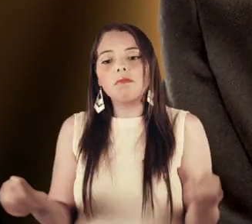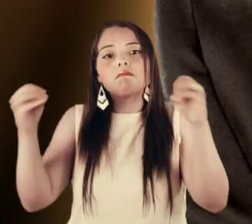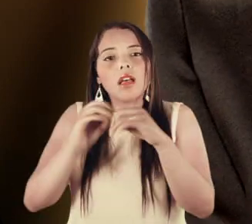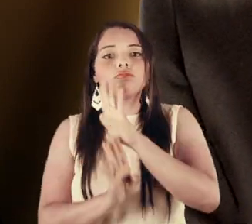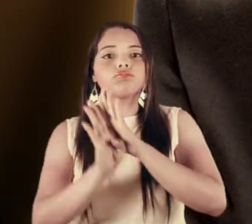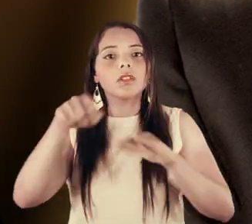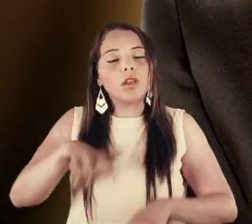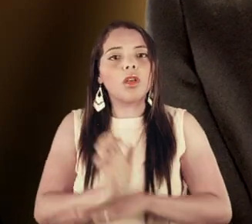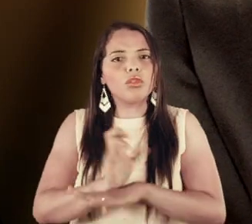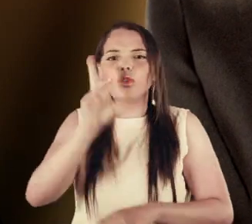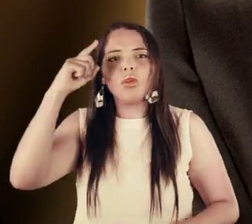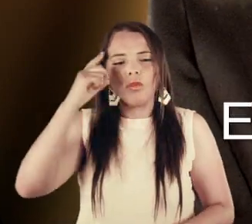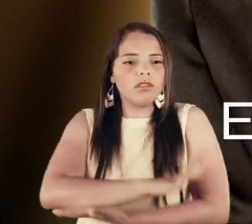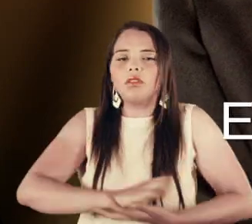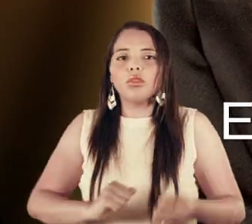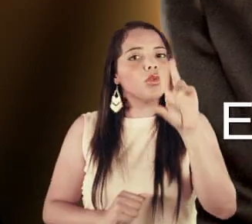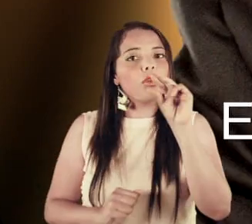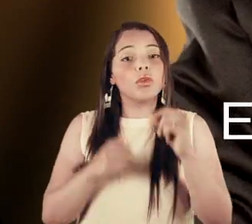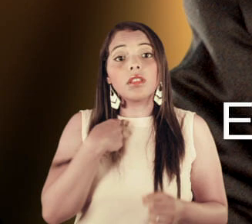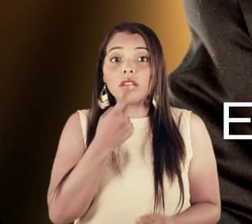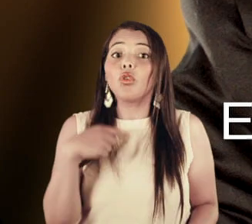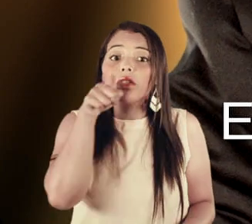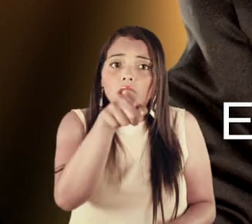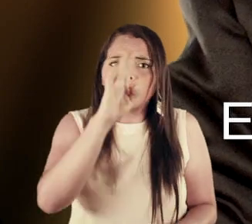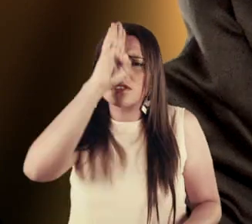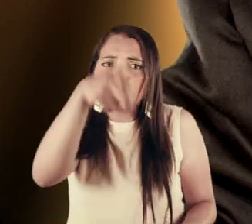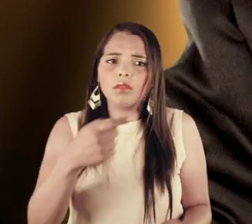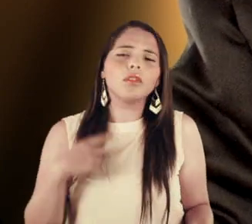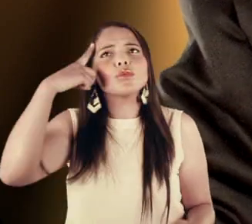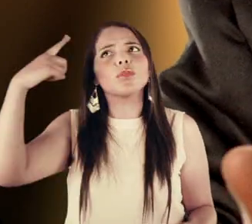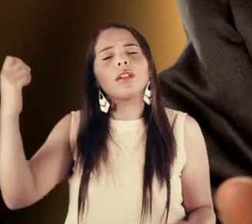tenemos, nunca destruirlo. El cambio verdadero es contigo.